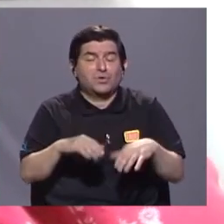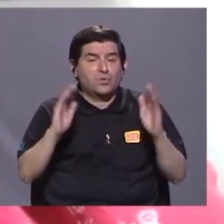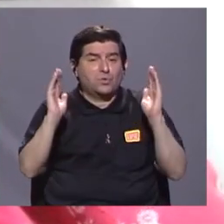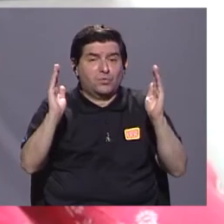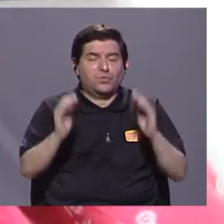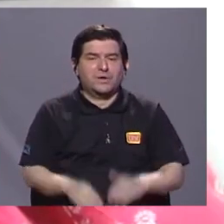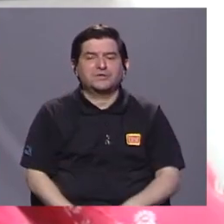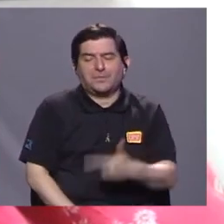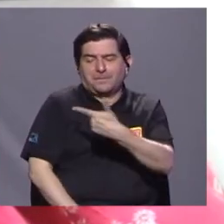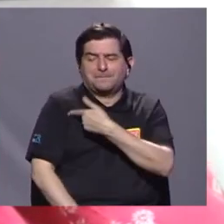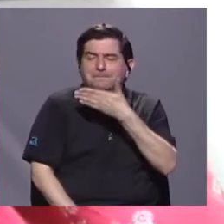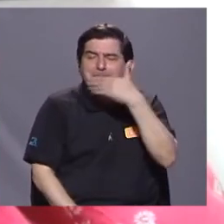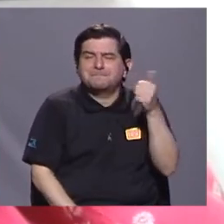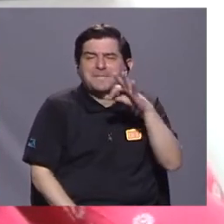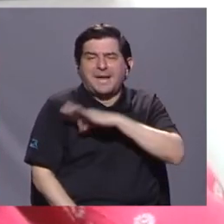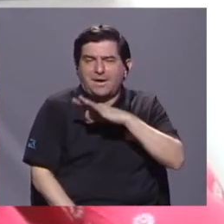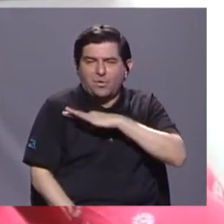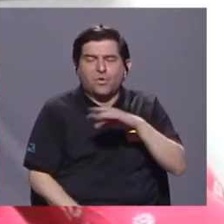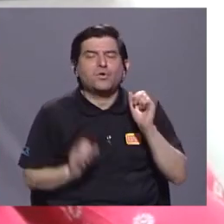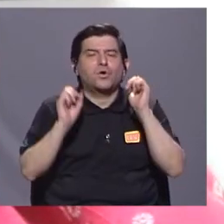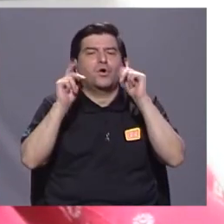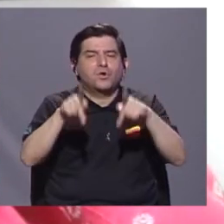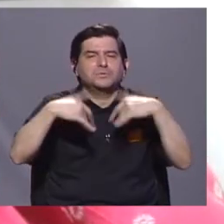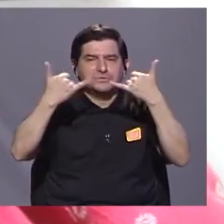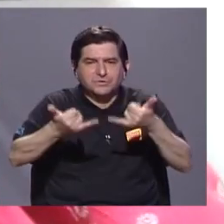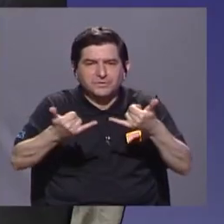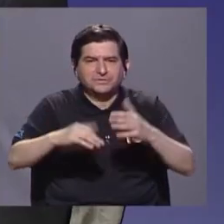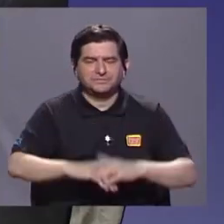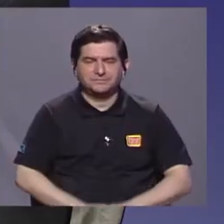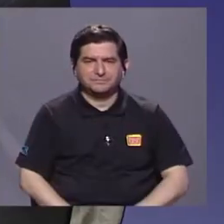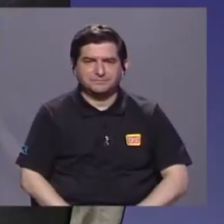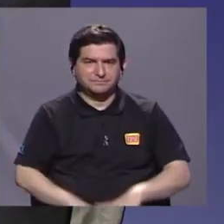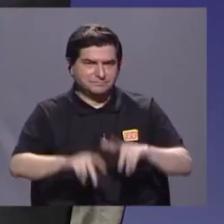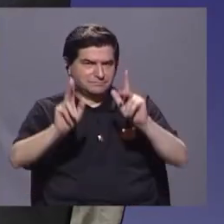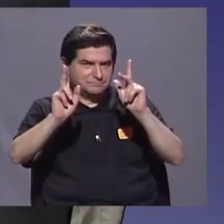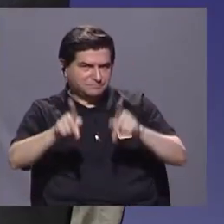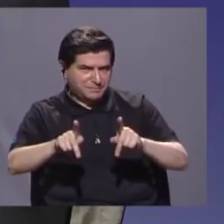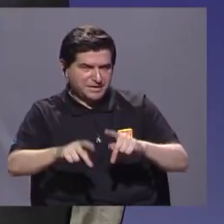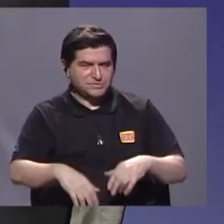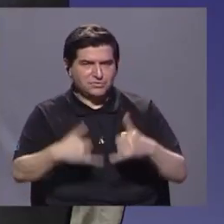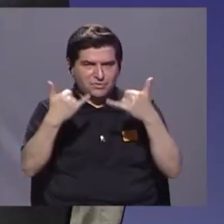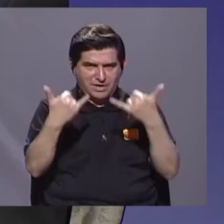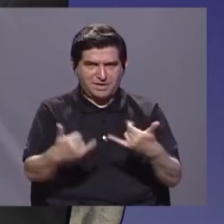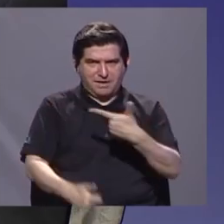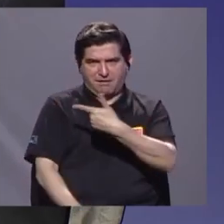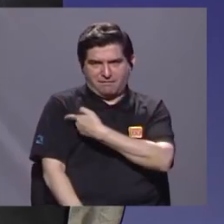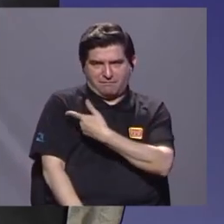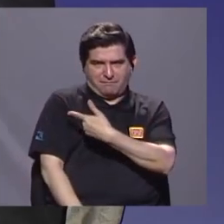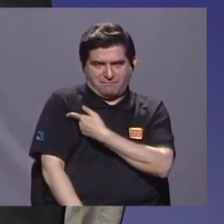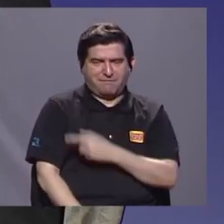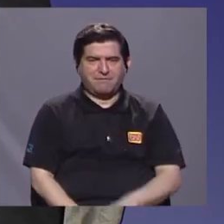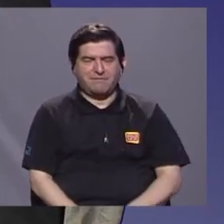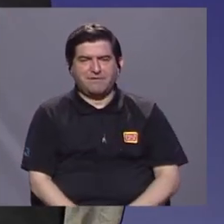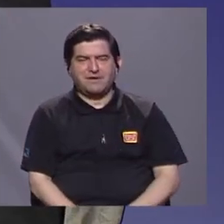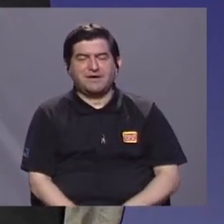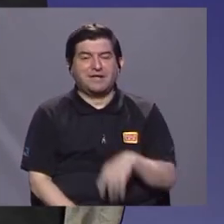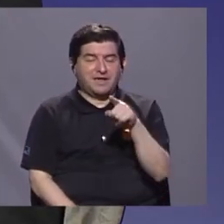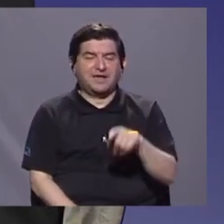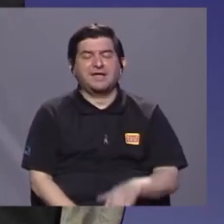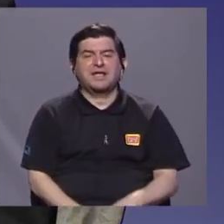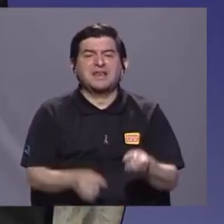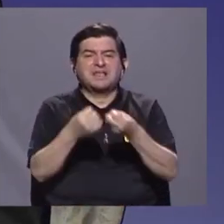es el mejor beneficio y la mejor opción para en este momento una persona vacunada asintomática